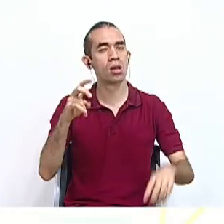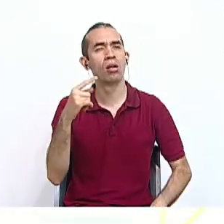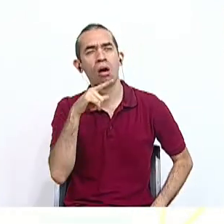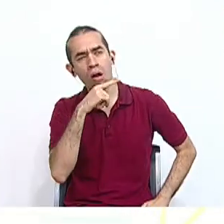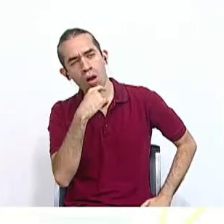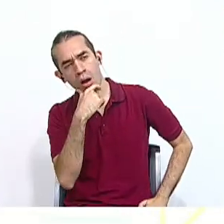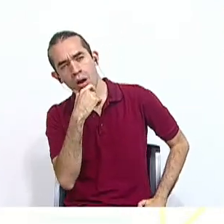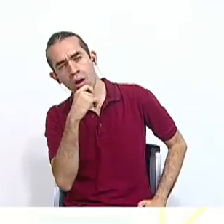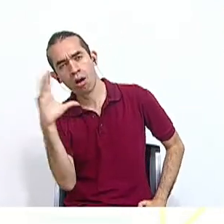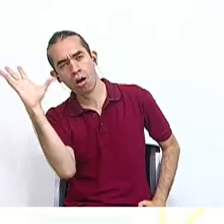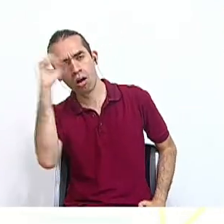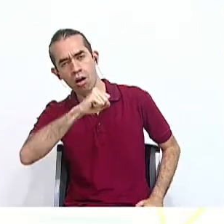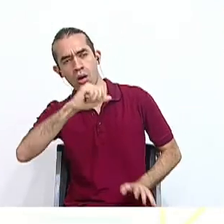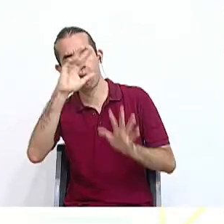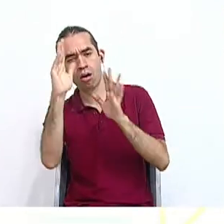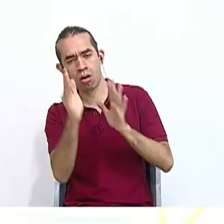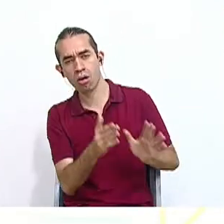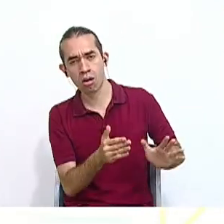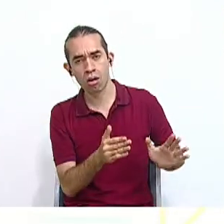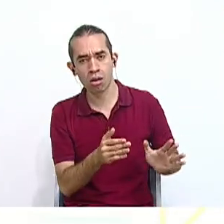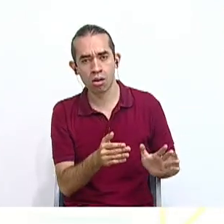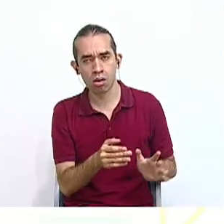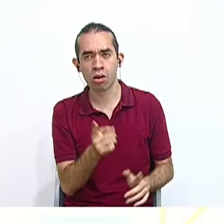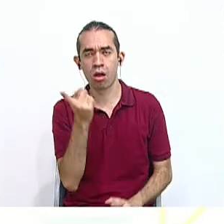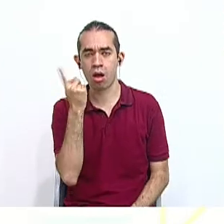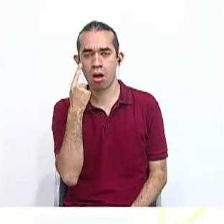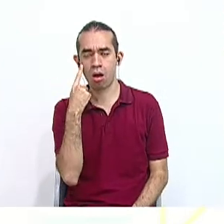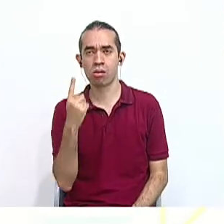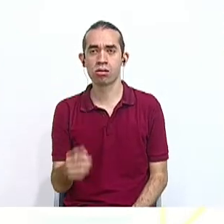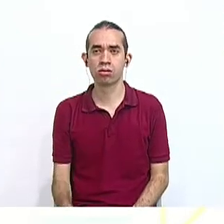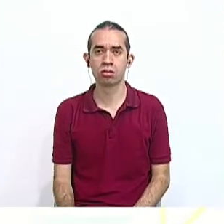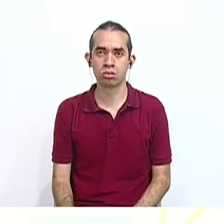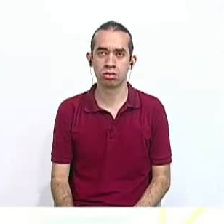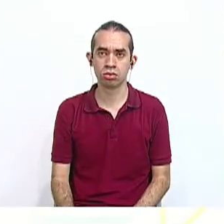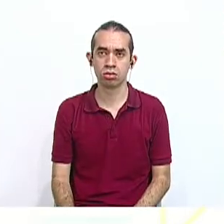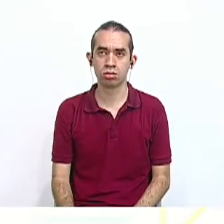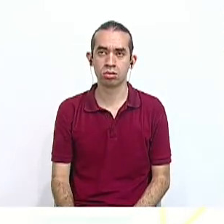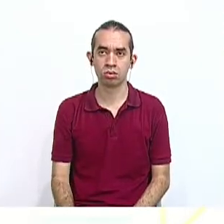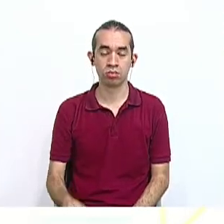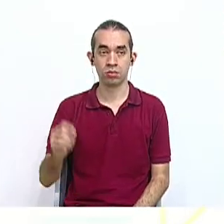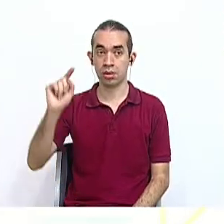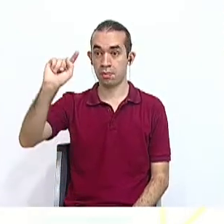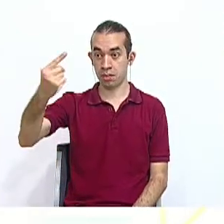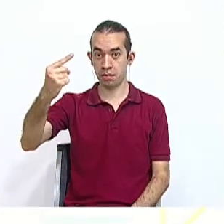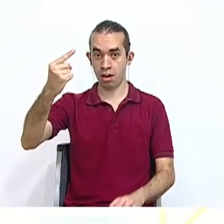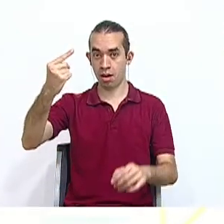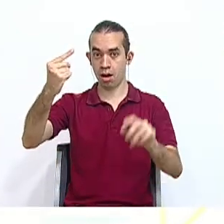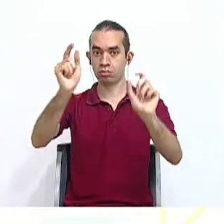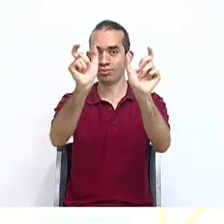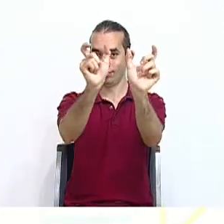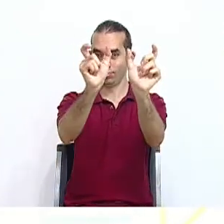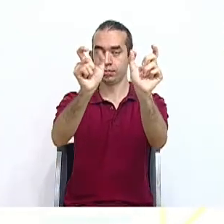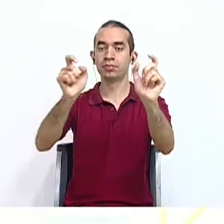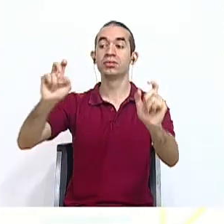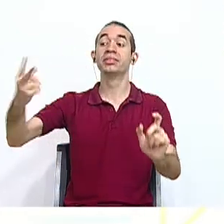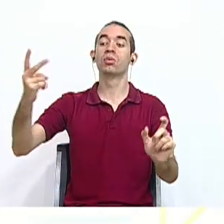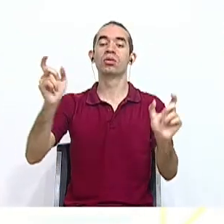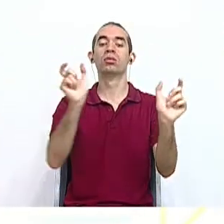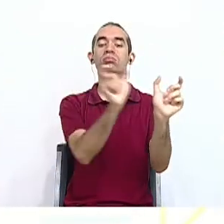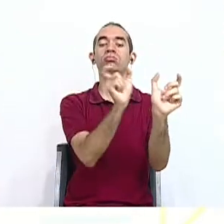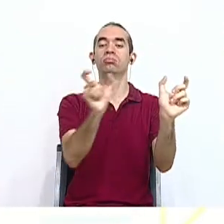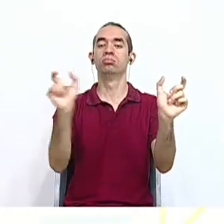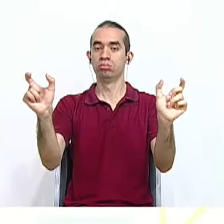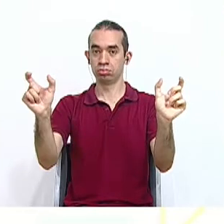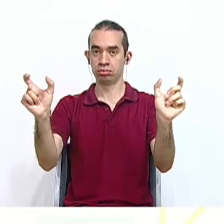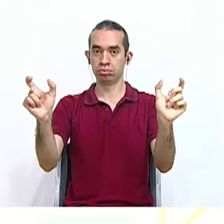se está formando acá. ¿De acuerdo? Entonces, aquí estamos en la segunda generación. Recuerden que la generación es el